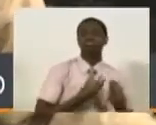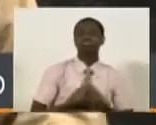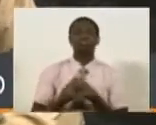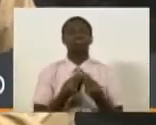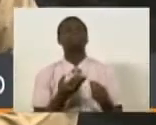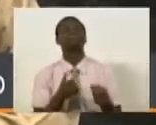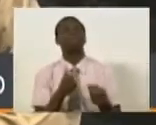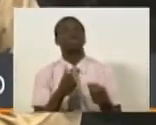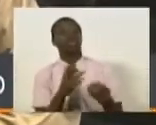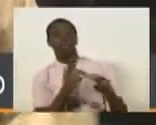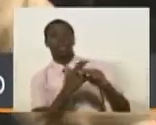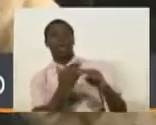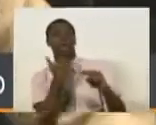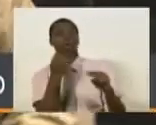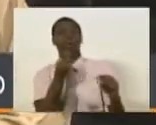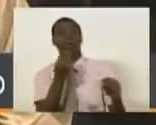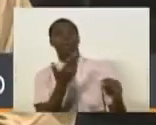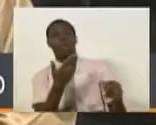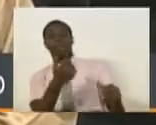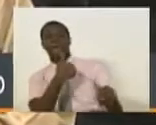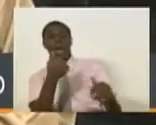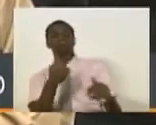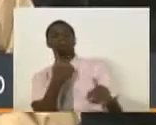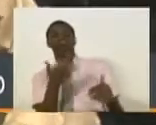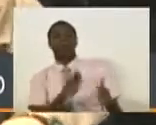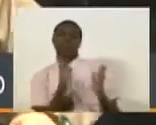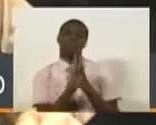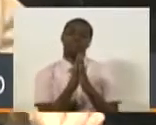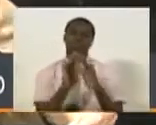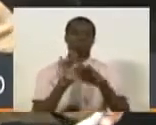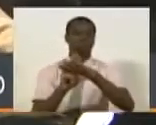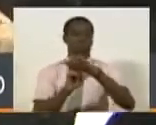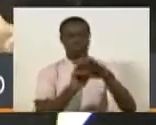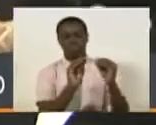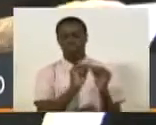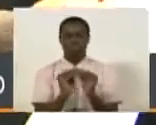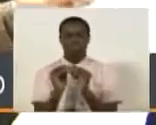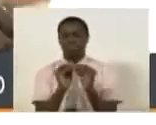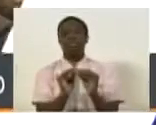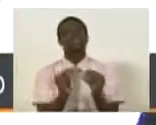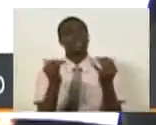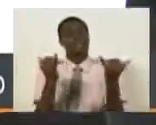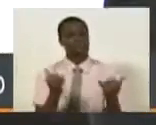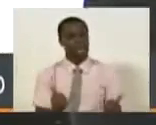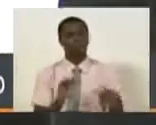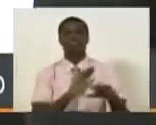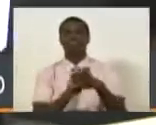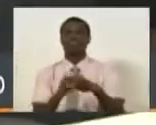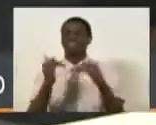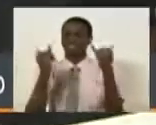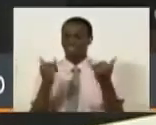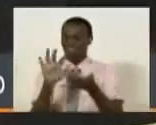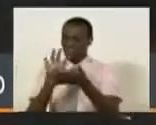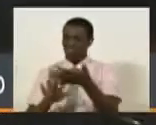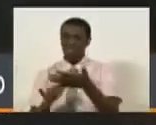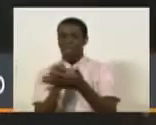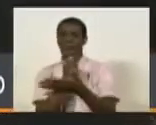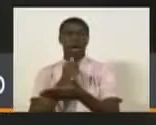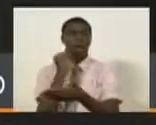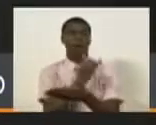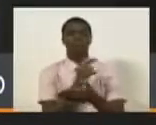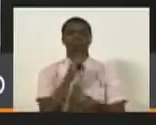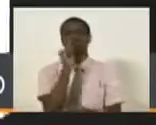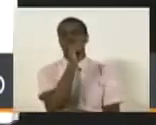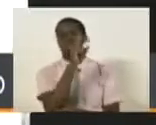exponer a los jóvenes a estos daños. Así que de inmediato esta denuncia sale en este momento para